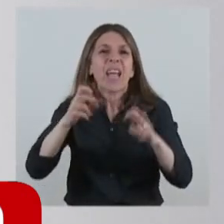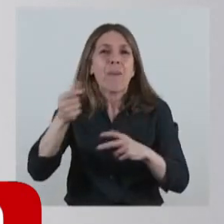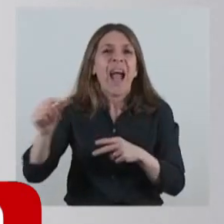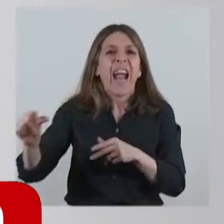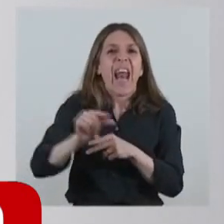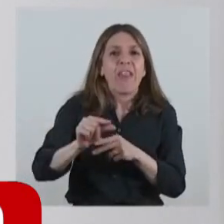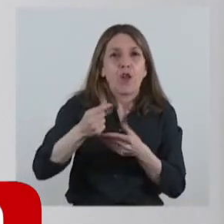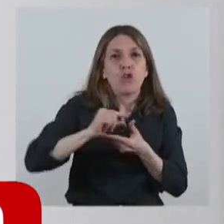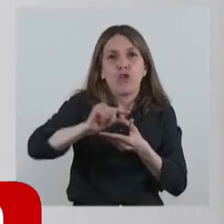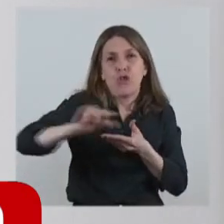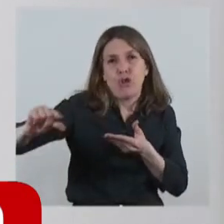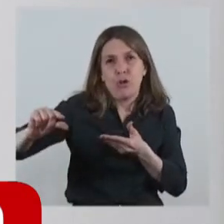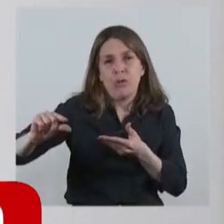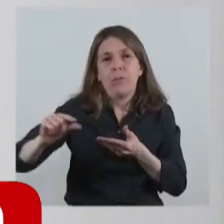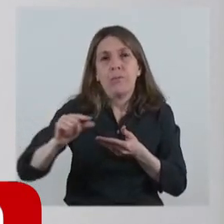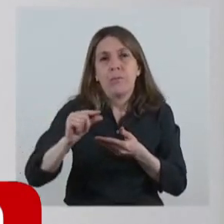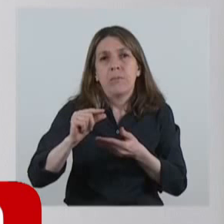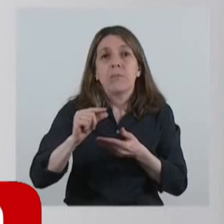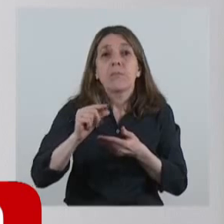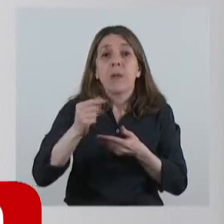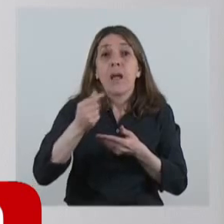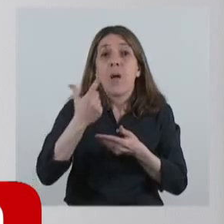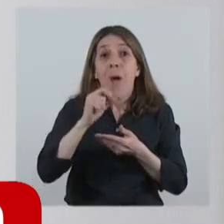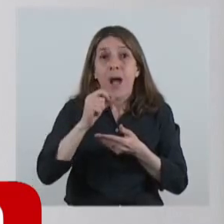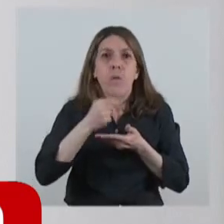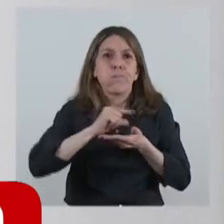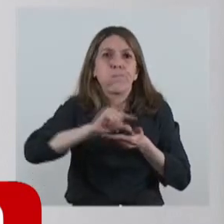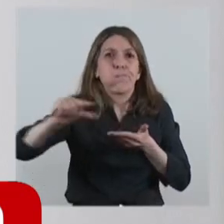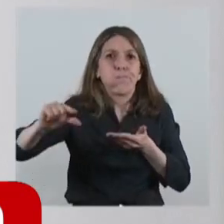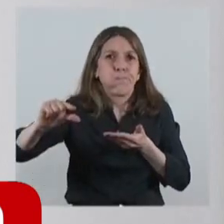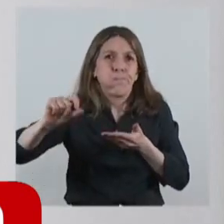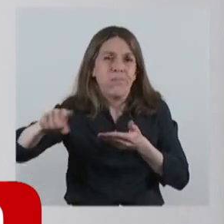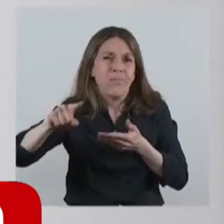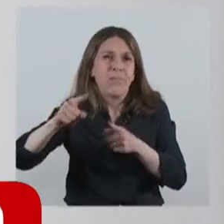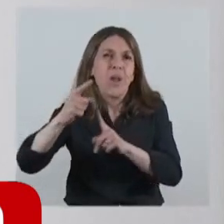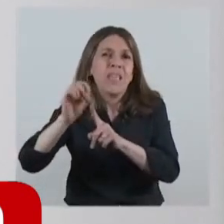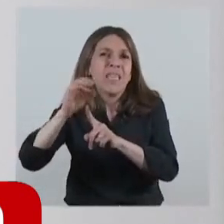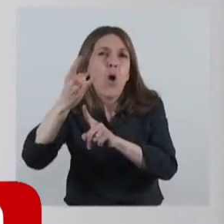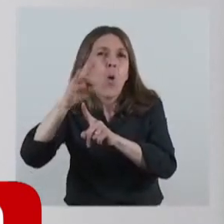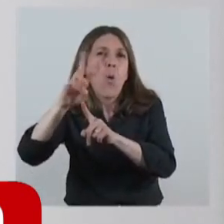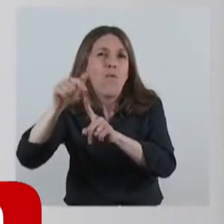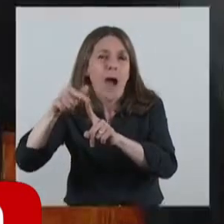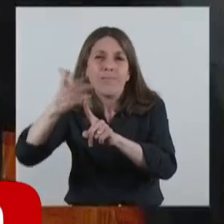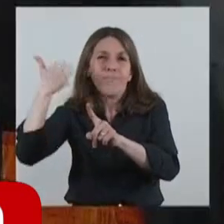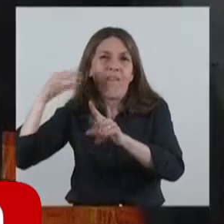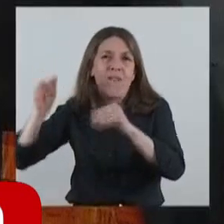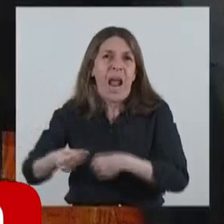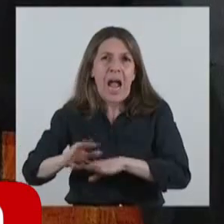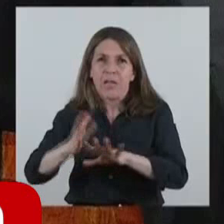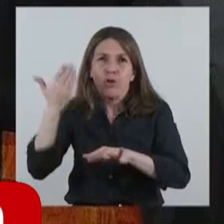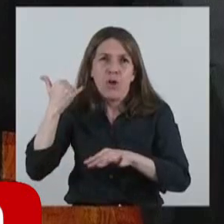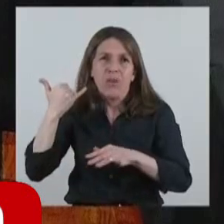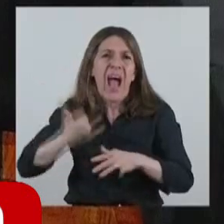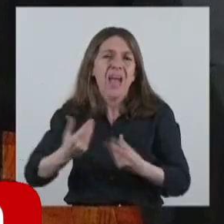créditos. Los créditos UVA o regidos por el UVA han salido muy mal en la Argentina. Hay